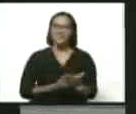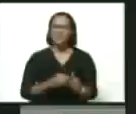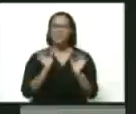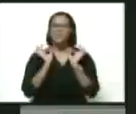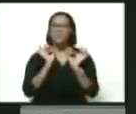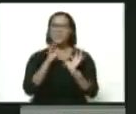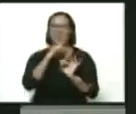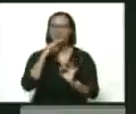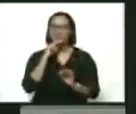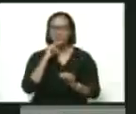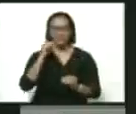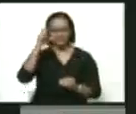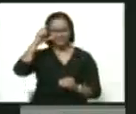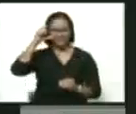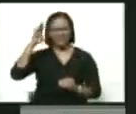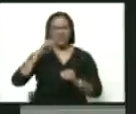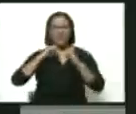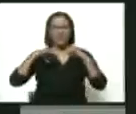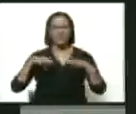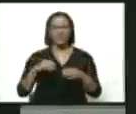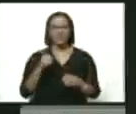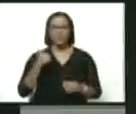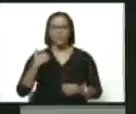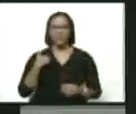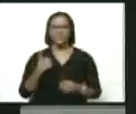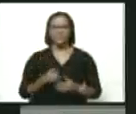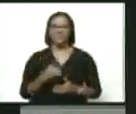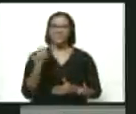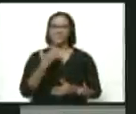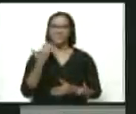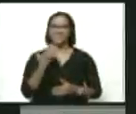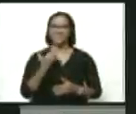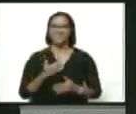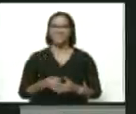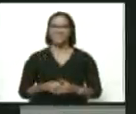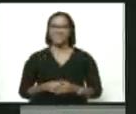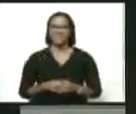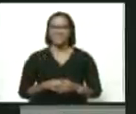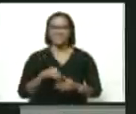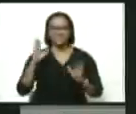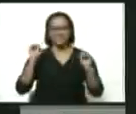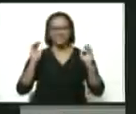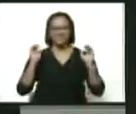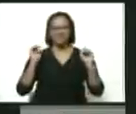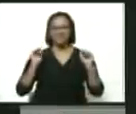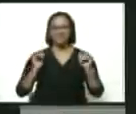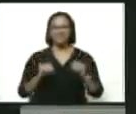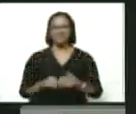sabrosos. Que Dios los bendiga. Aprovecho. Amén. Cuídense. Saludos a todos. Chao.